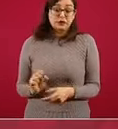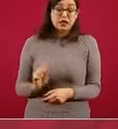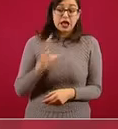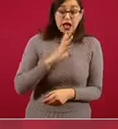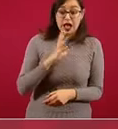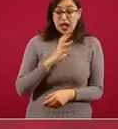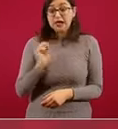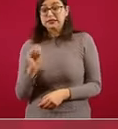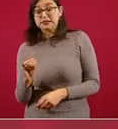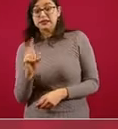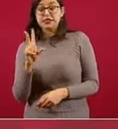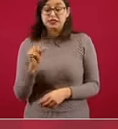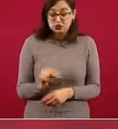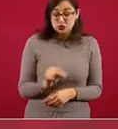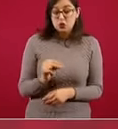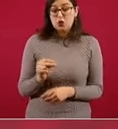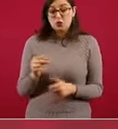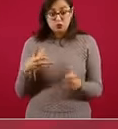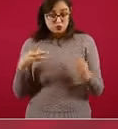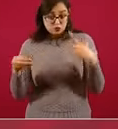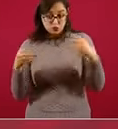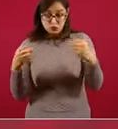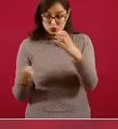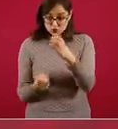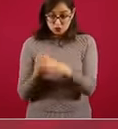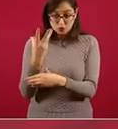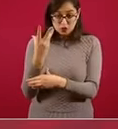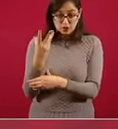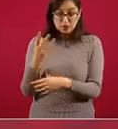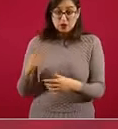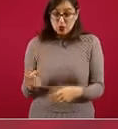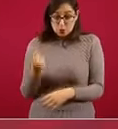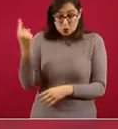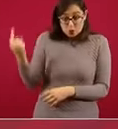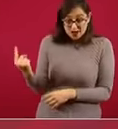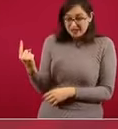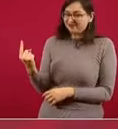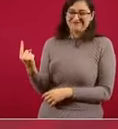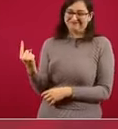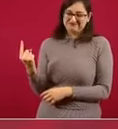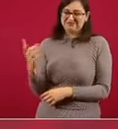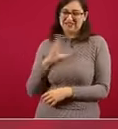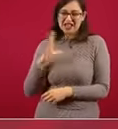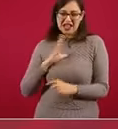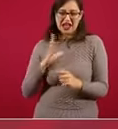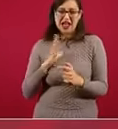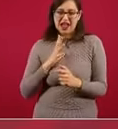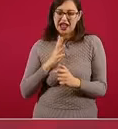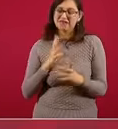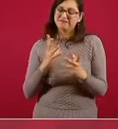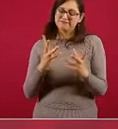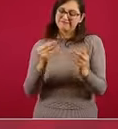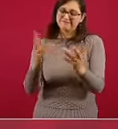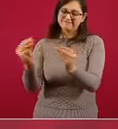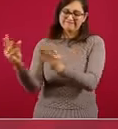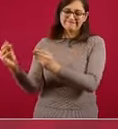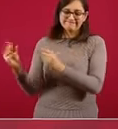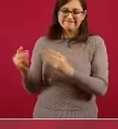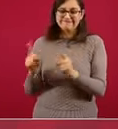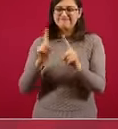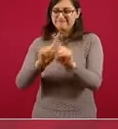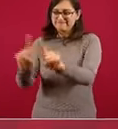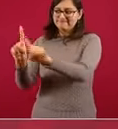no transmisión de estas nuevas cepas, porque tampoco es una, sino también se han mencionado más de una nueva cepa que pudiera